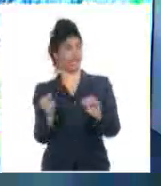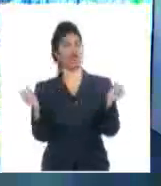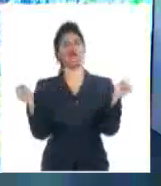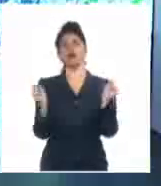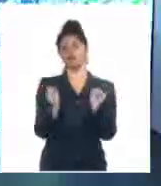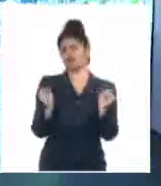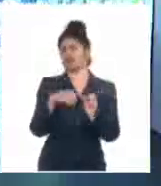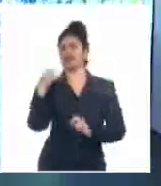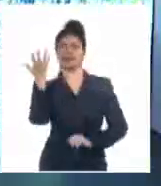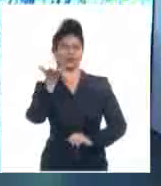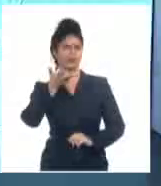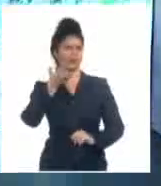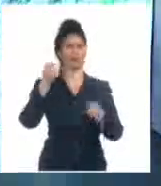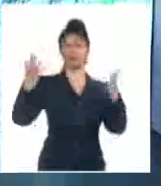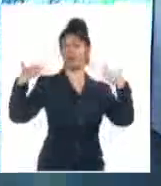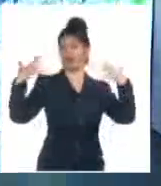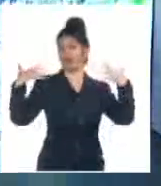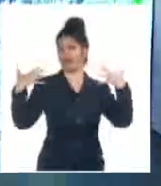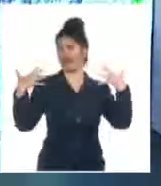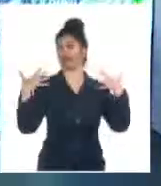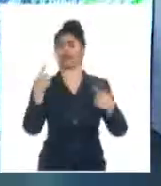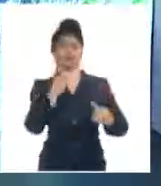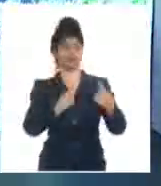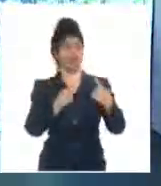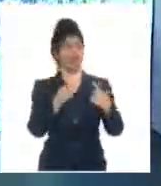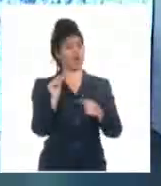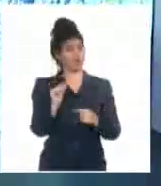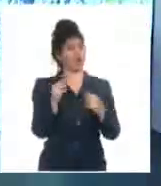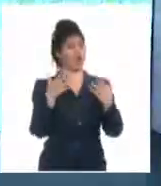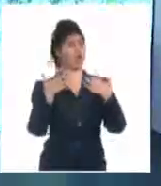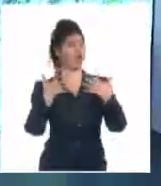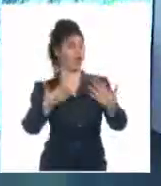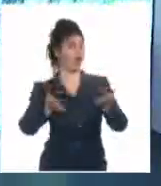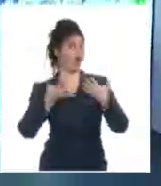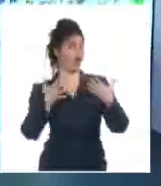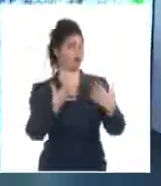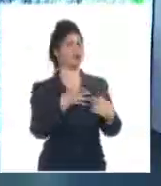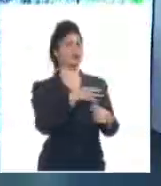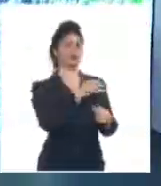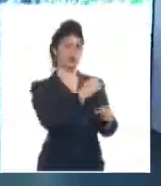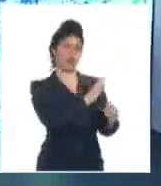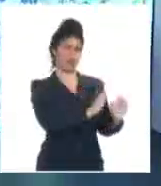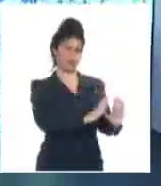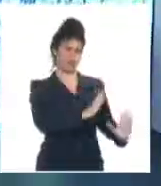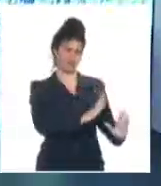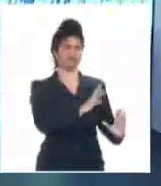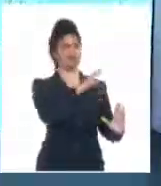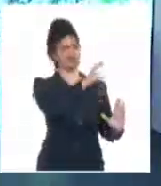bien frescas, con vientos algo fuertes en gran parte de Cuba y solo aislados chubascos en el norte